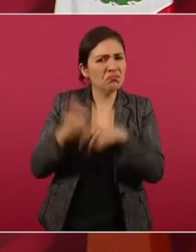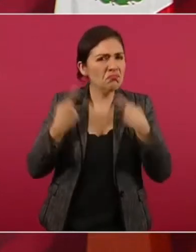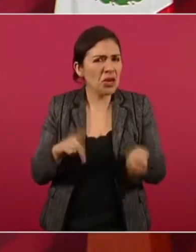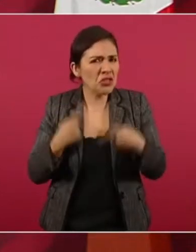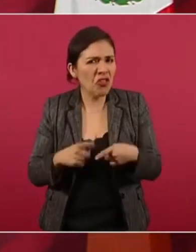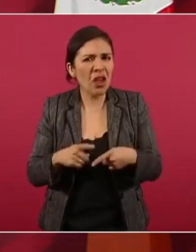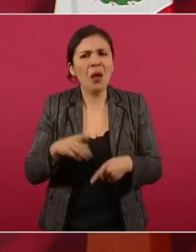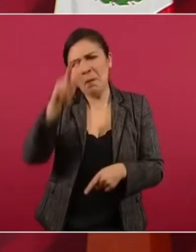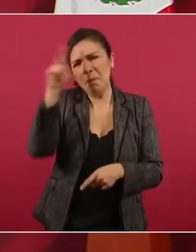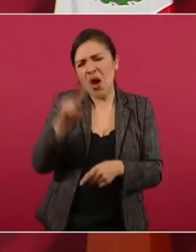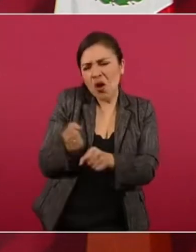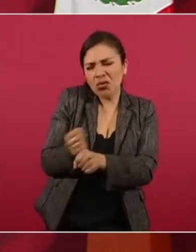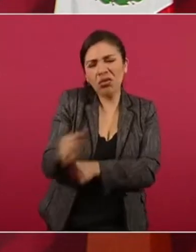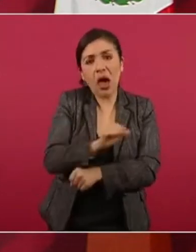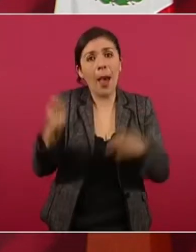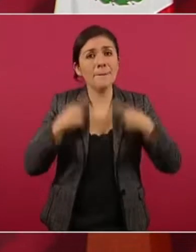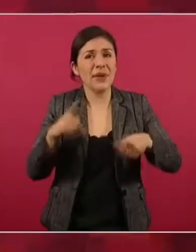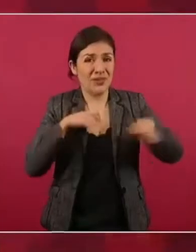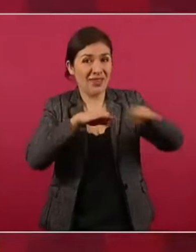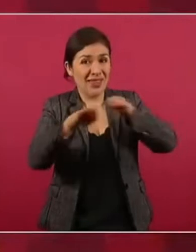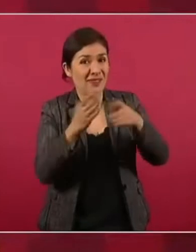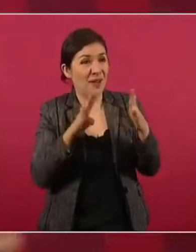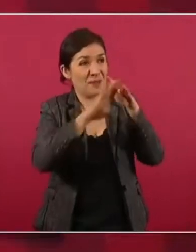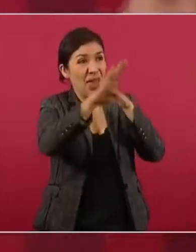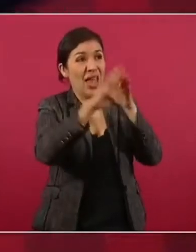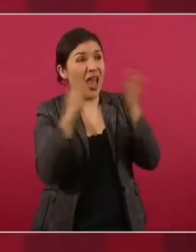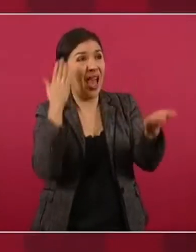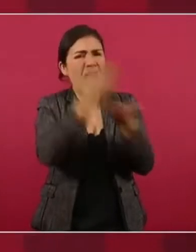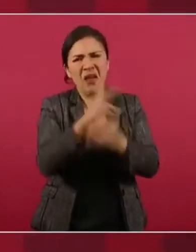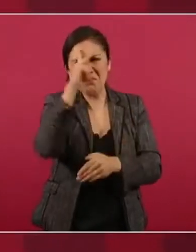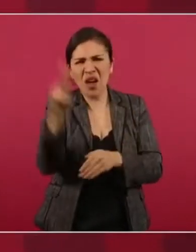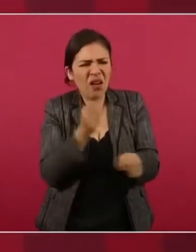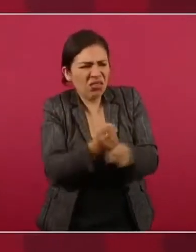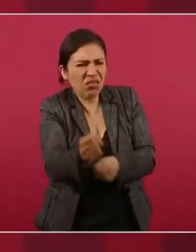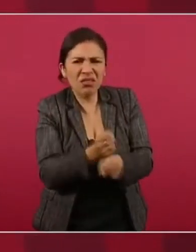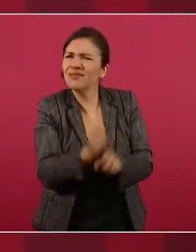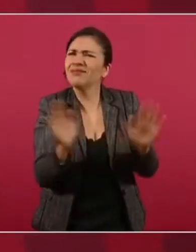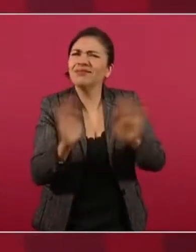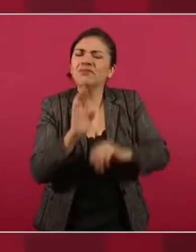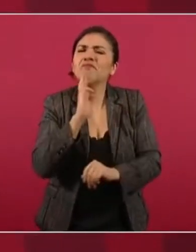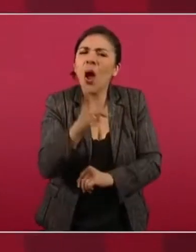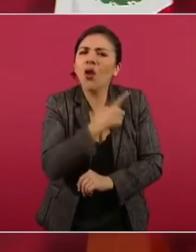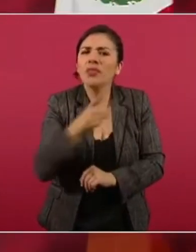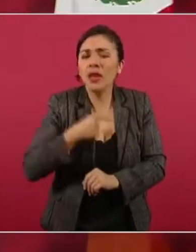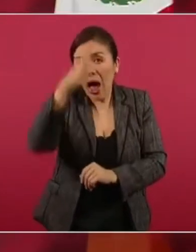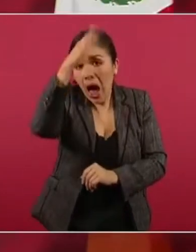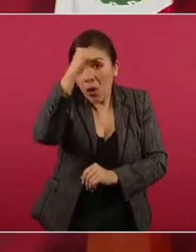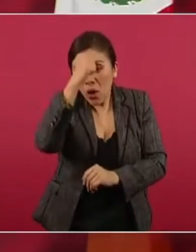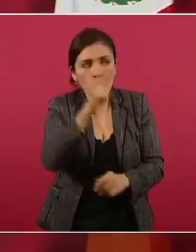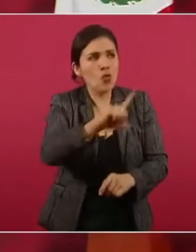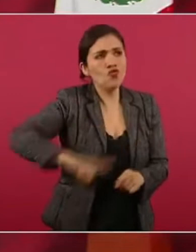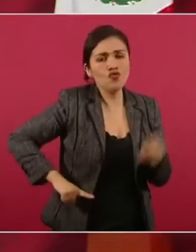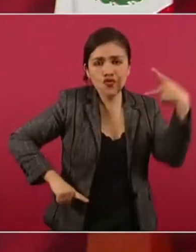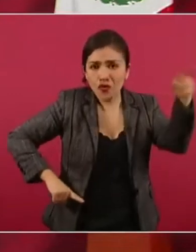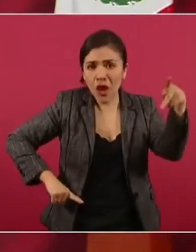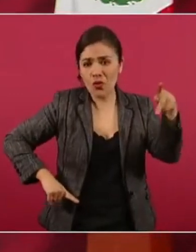que maltratan a los trabajadores migratorios, que se logre un convenio entre